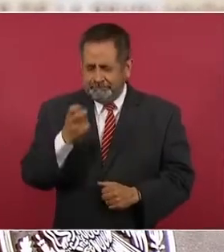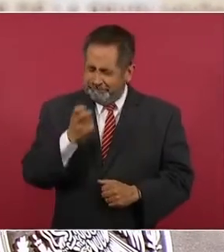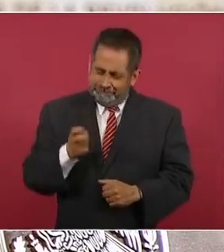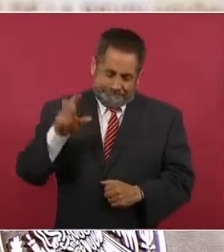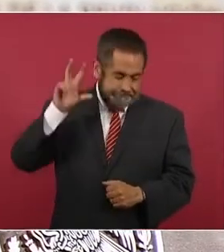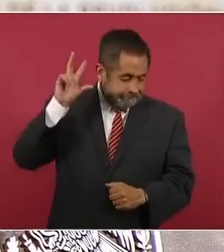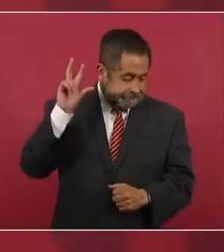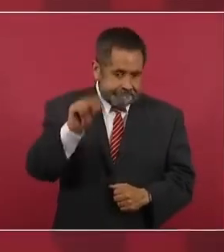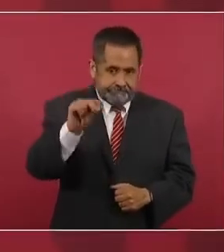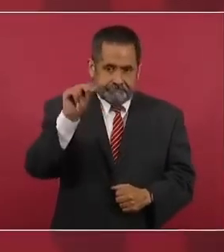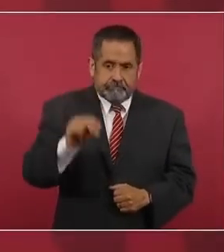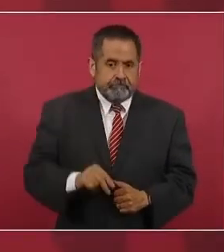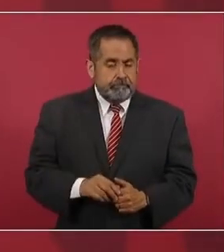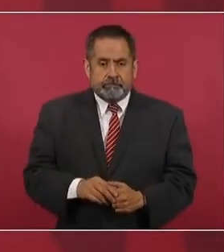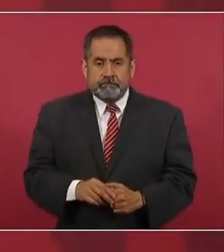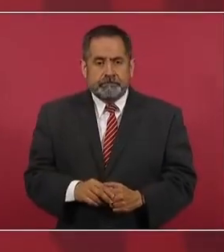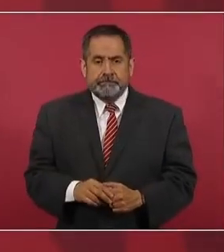no.